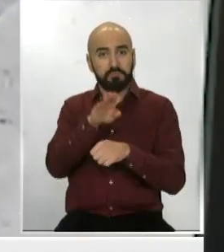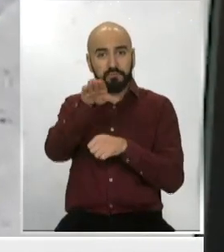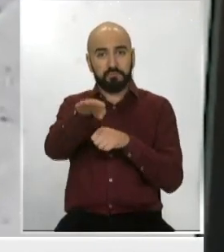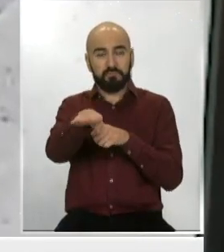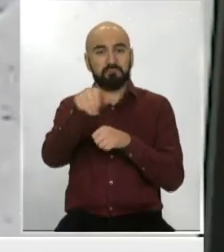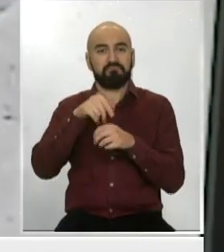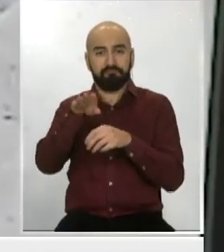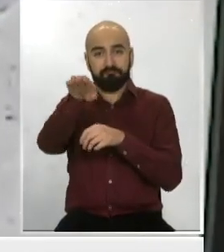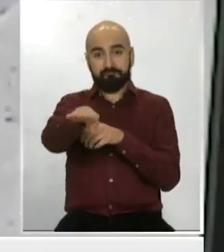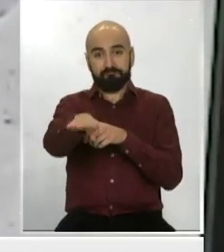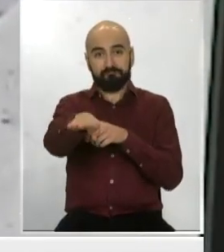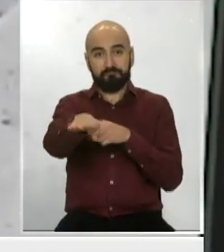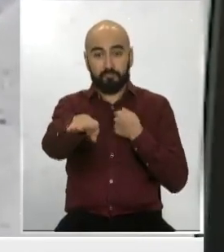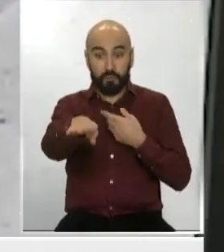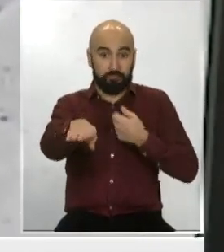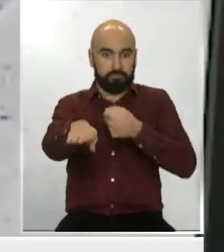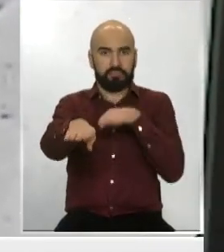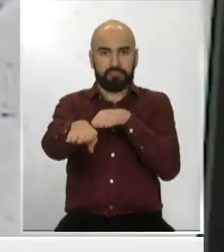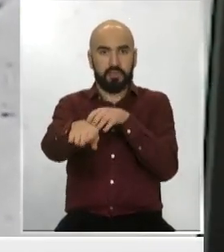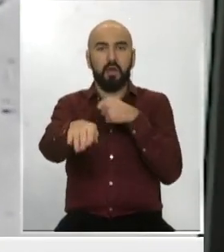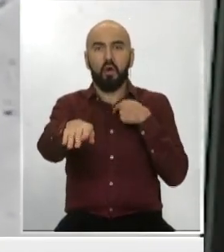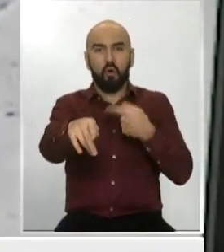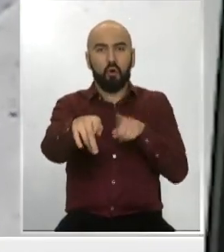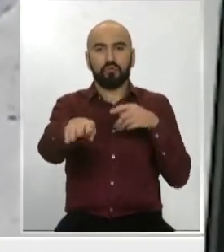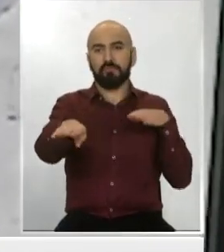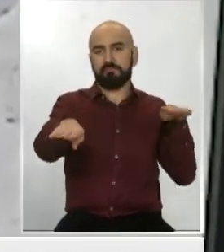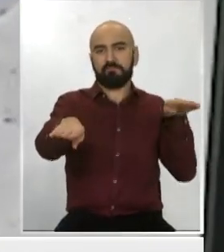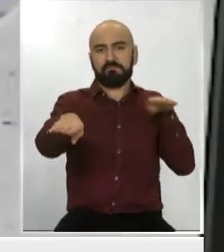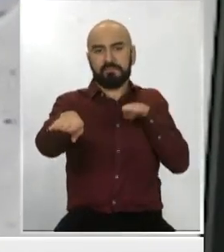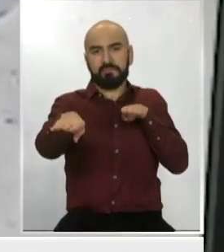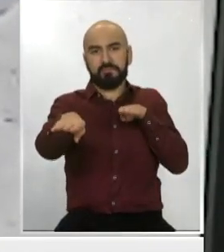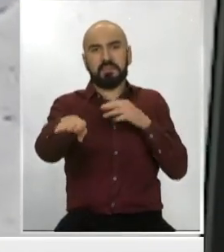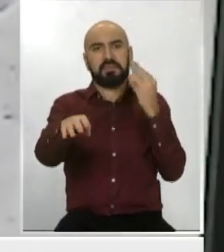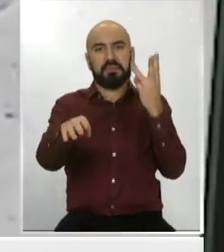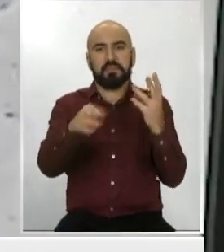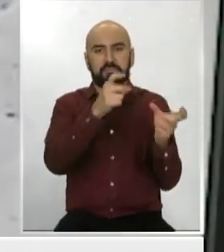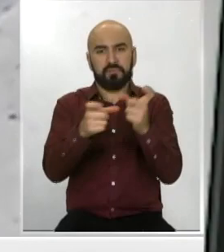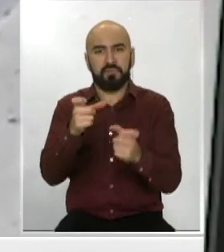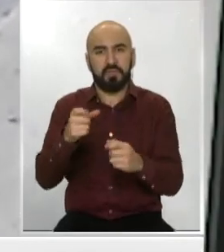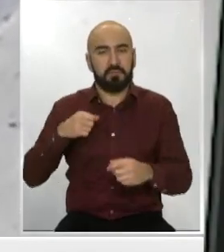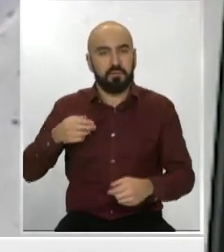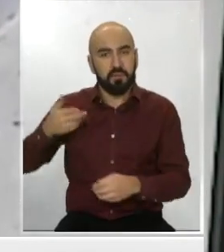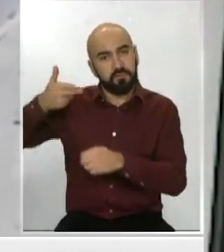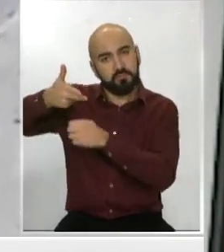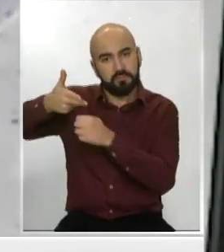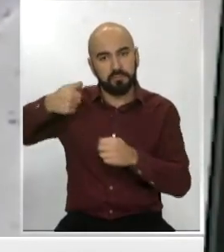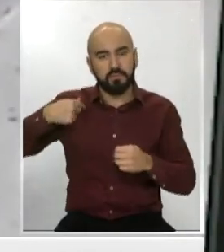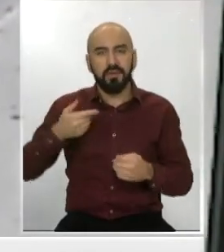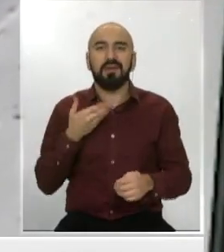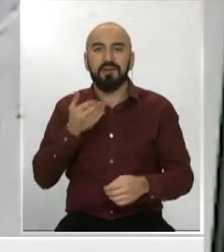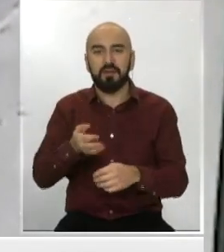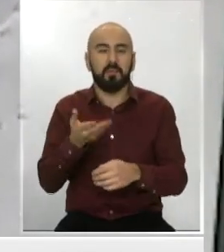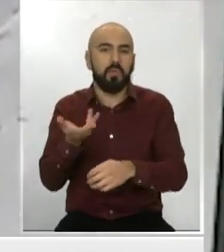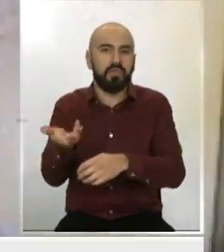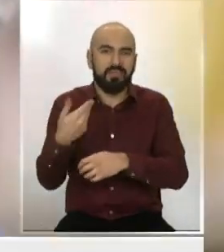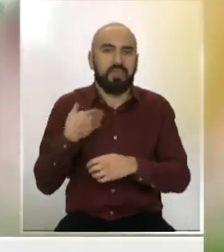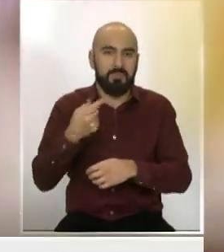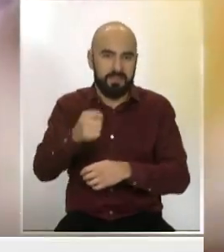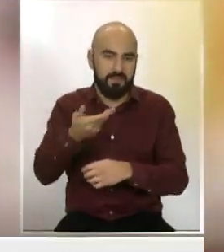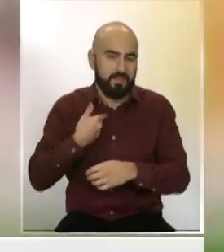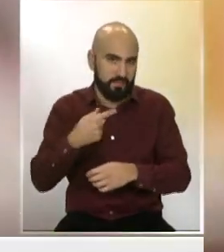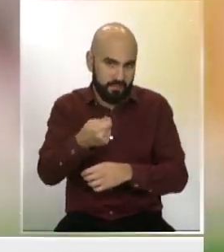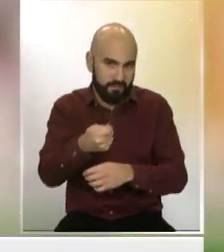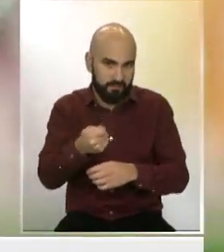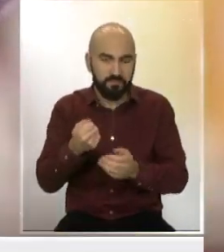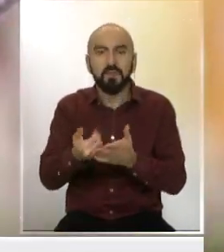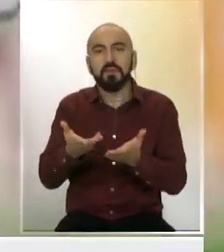otro se apega a ti, se bajan tres tipos armados por todos lados pidiendo rápidamente que te entreguen las llaves.